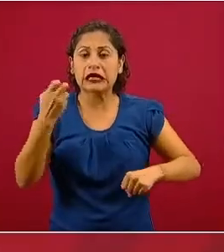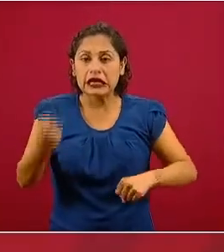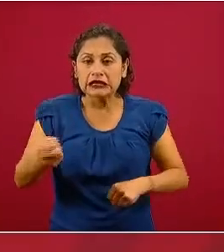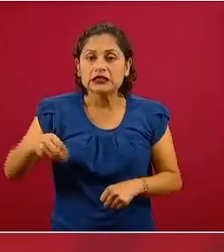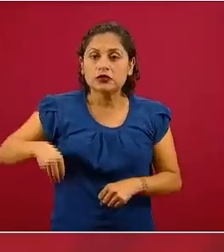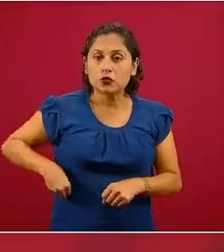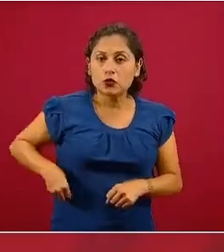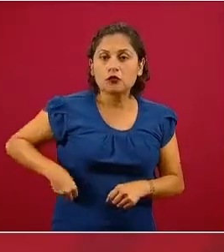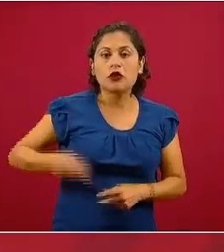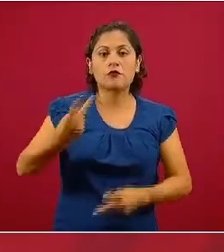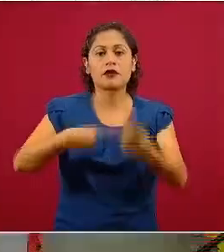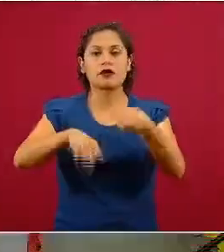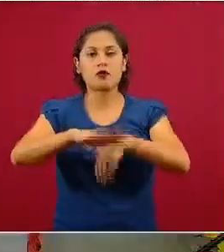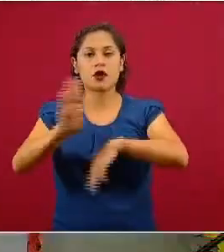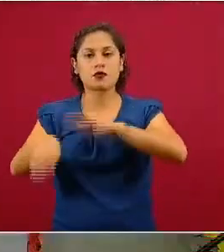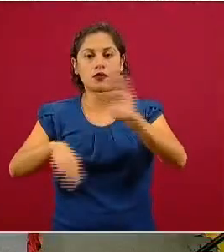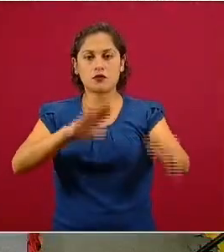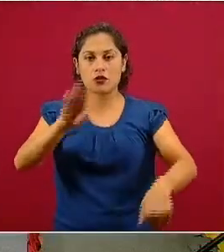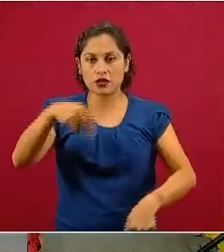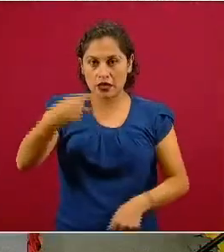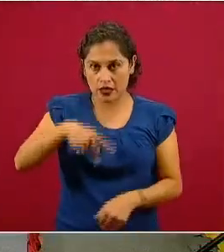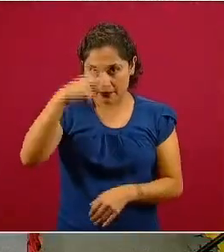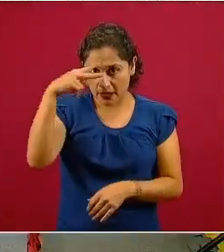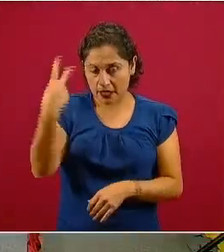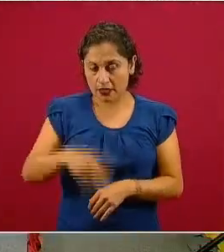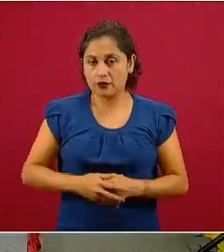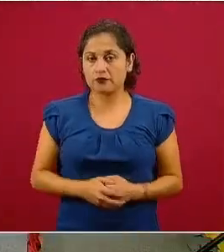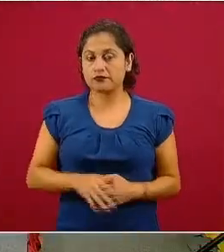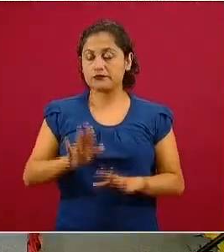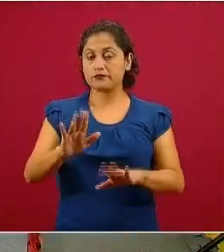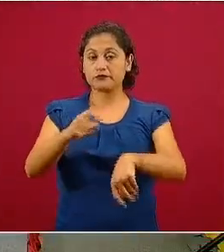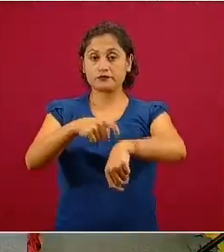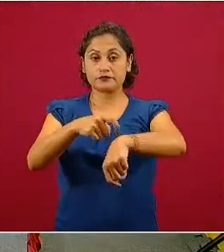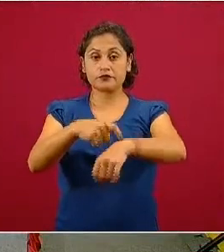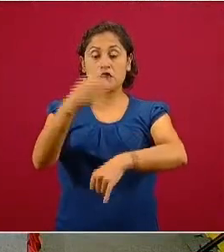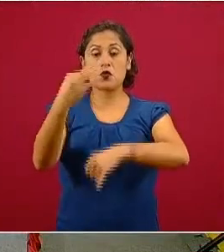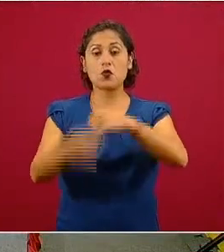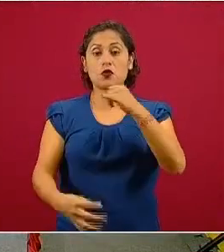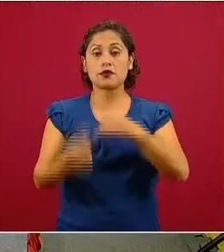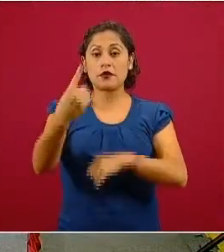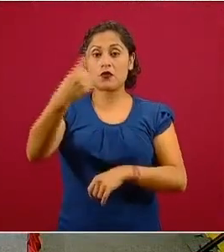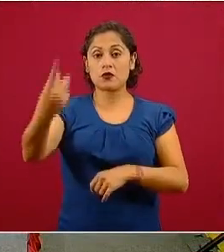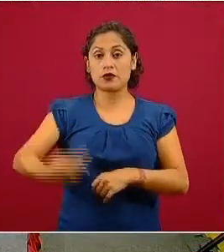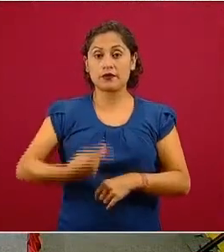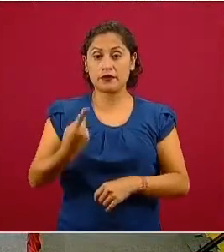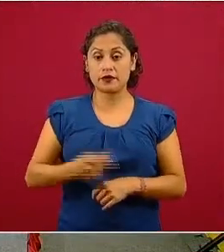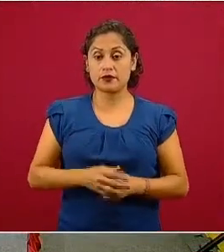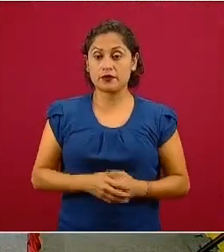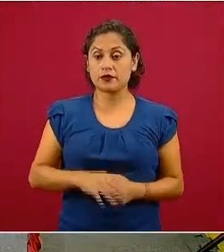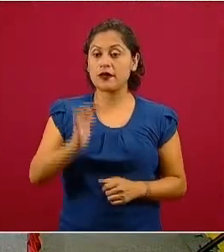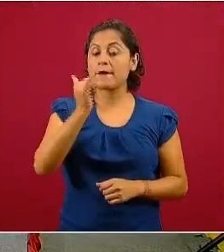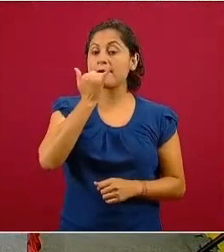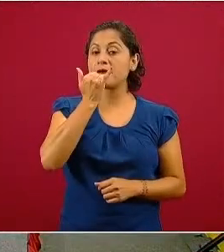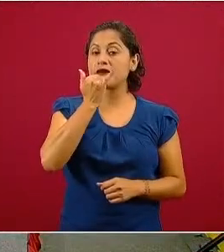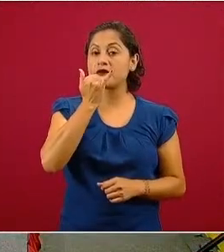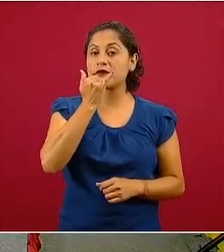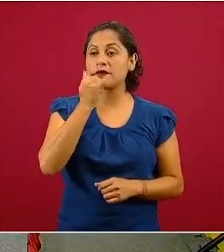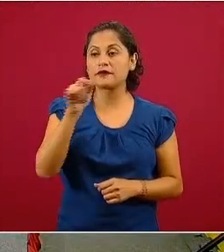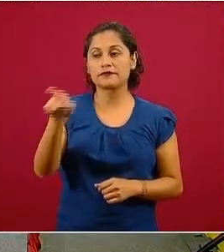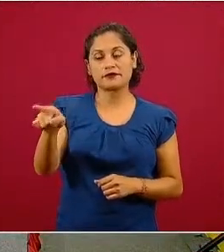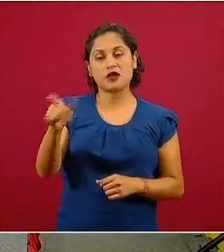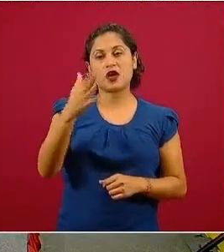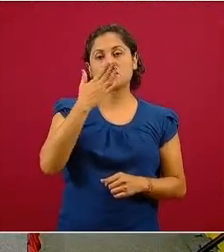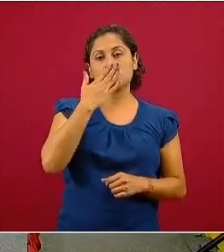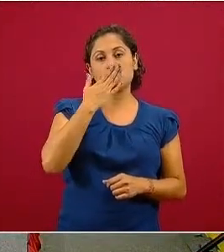México. Muchas gracias. Nos queda tiempo para una pregunta. Demián Duarte, no, los sonorenses ayer ocuparon